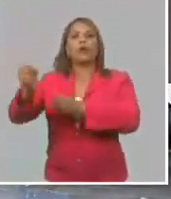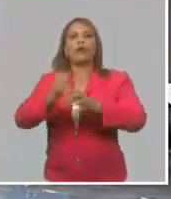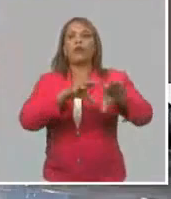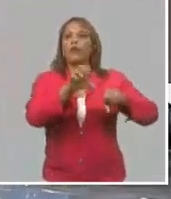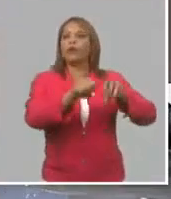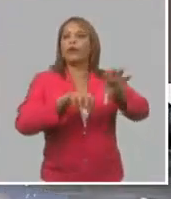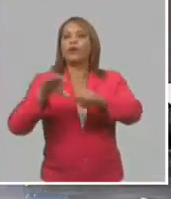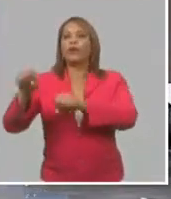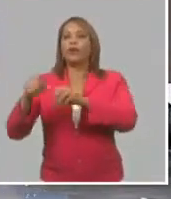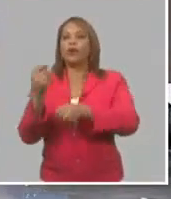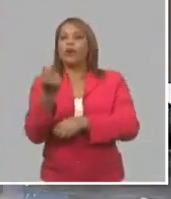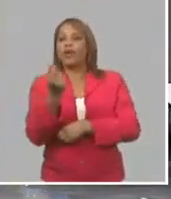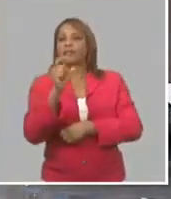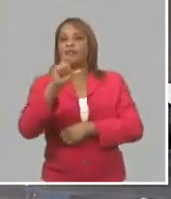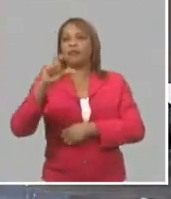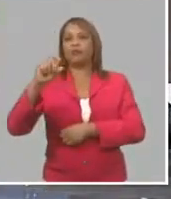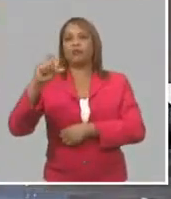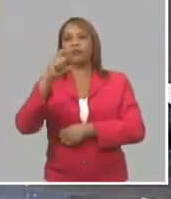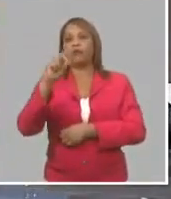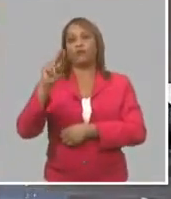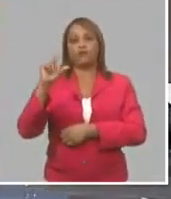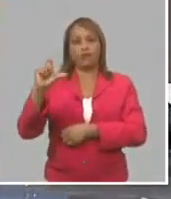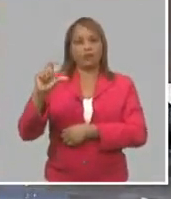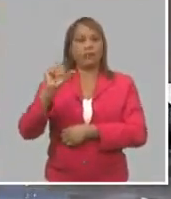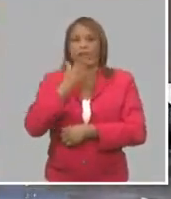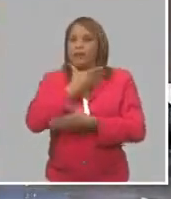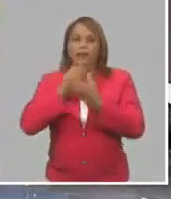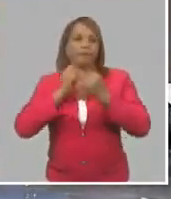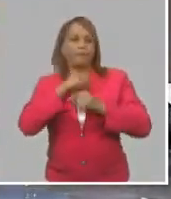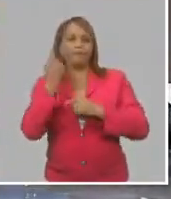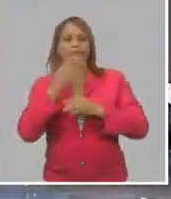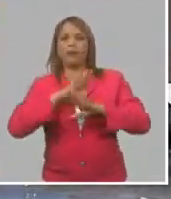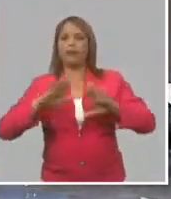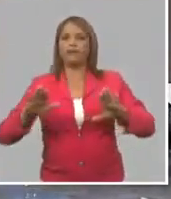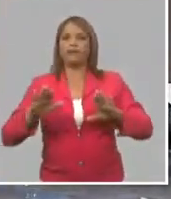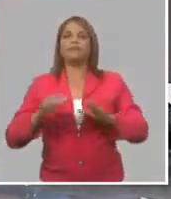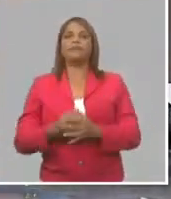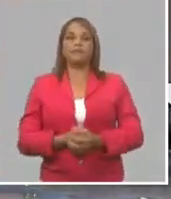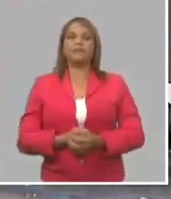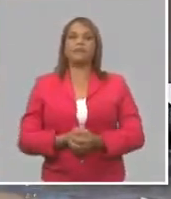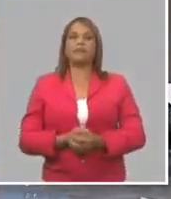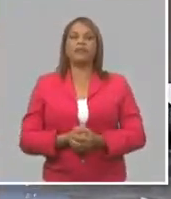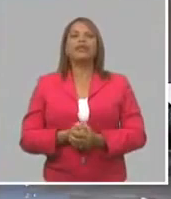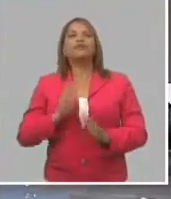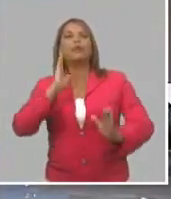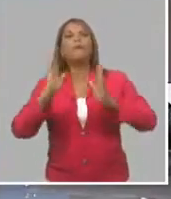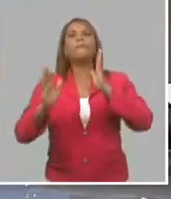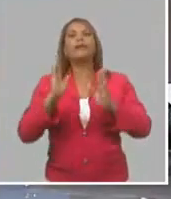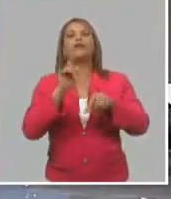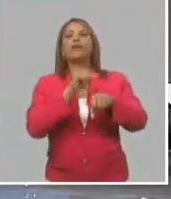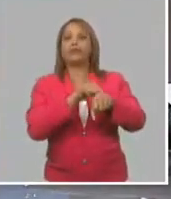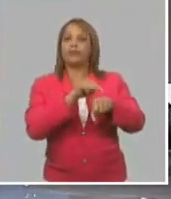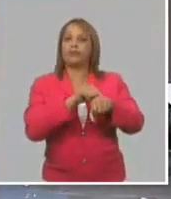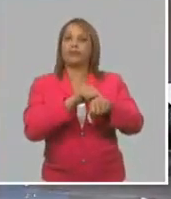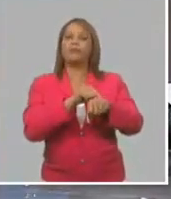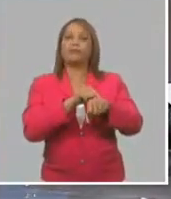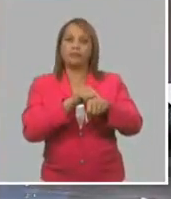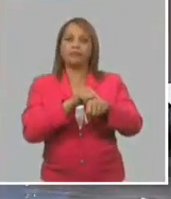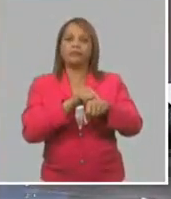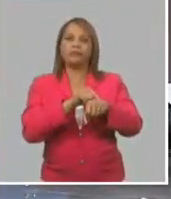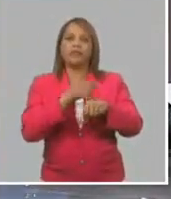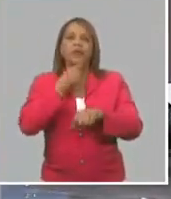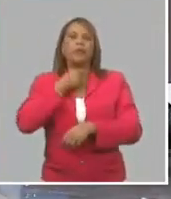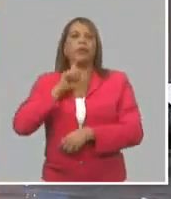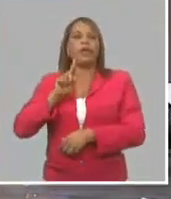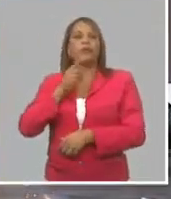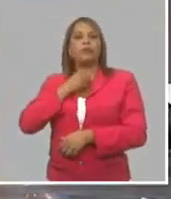recorriendo de gobierno hasta que se acaba para eso será un periodo de tiempo tú